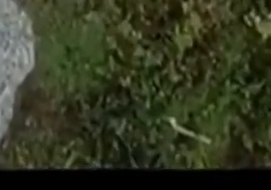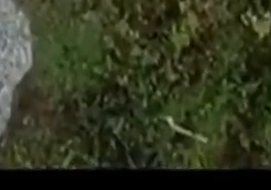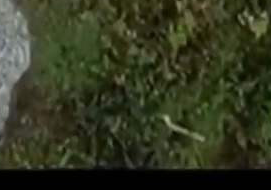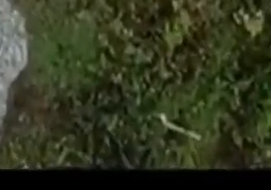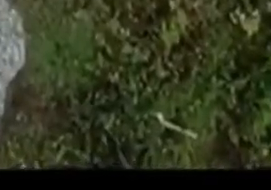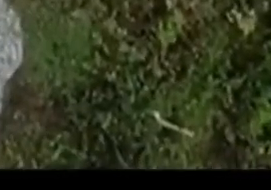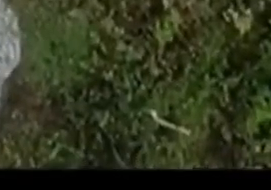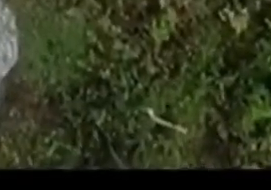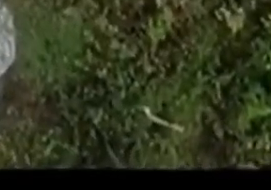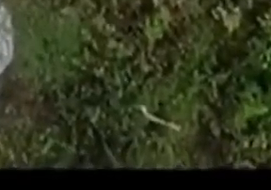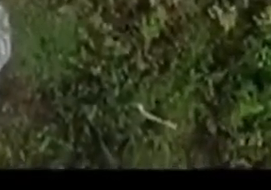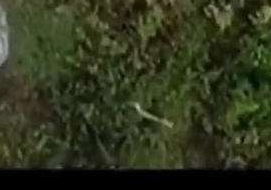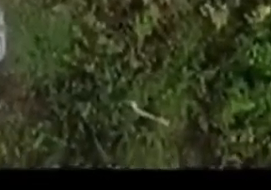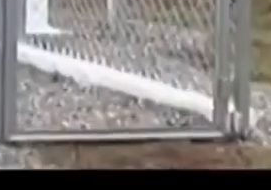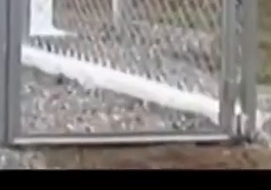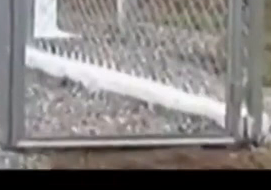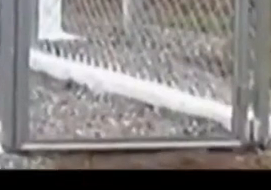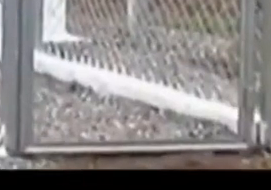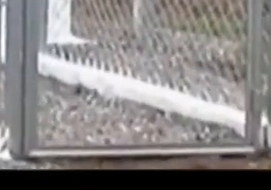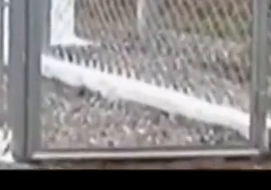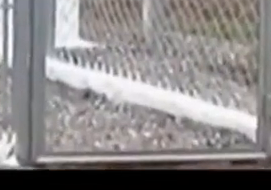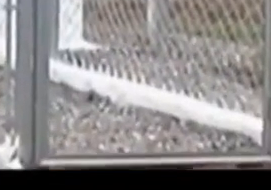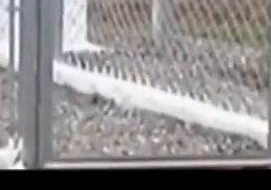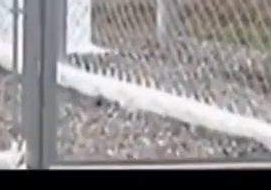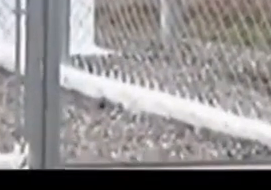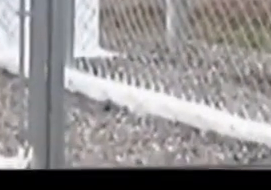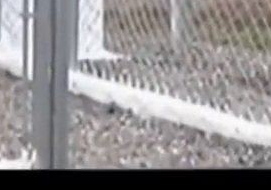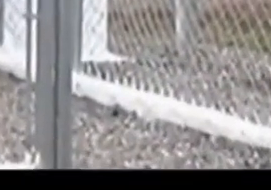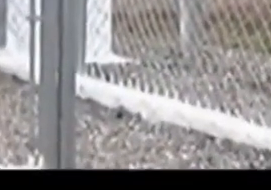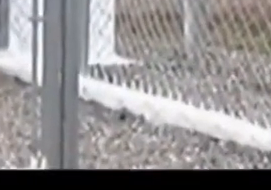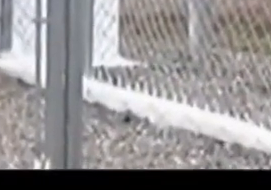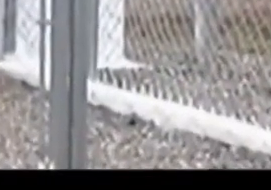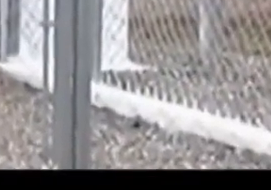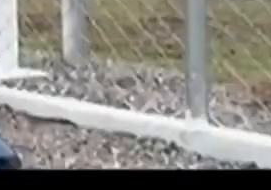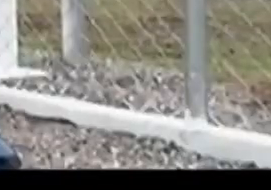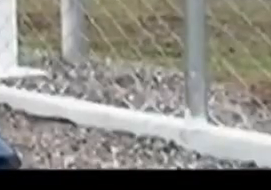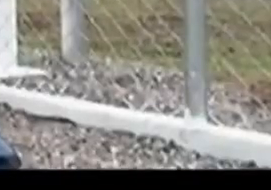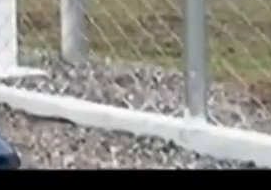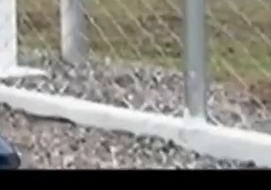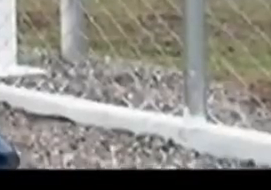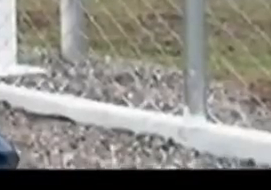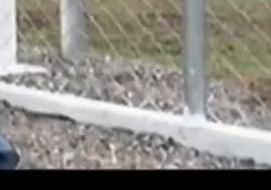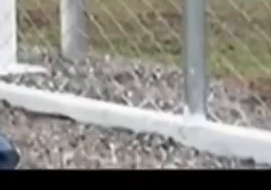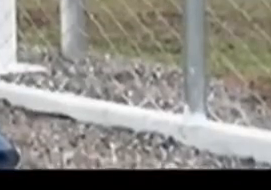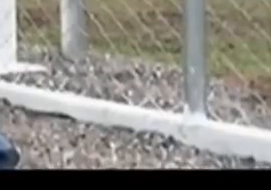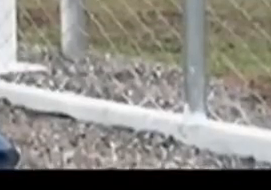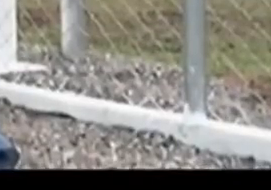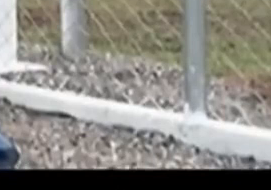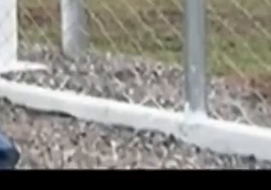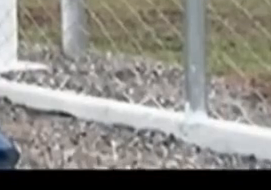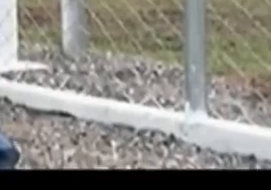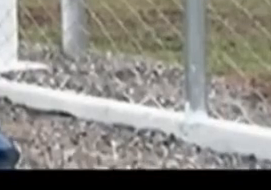A darle un beso al jardín que para siempre quedó en los ojos de